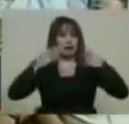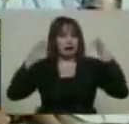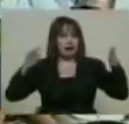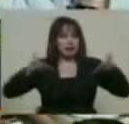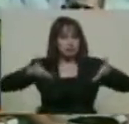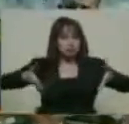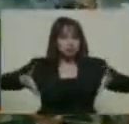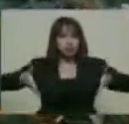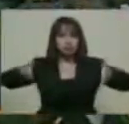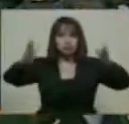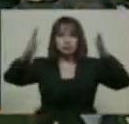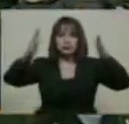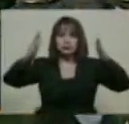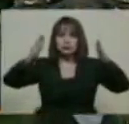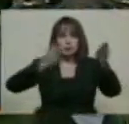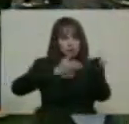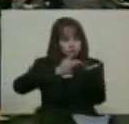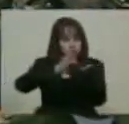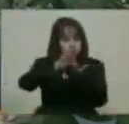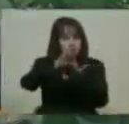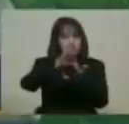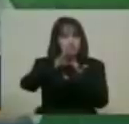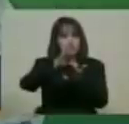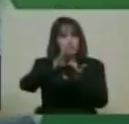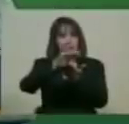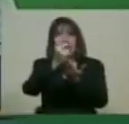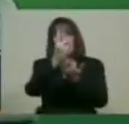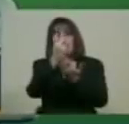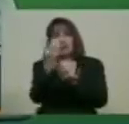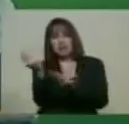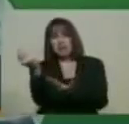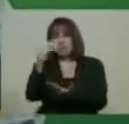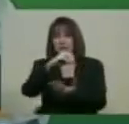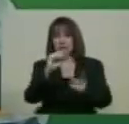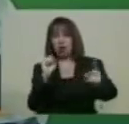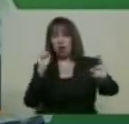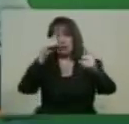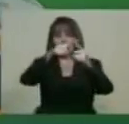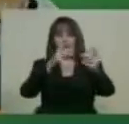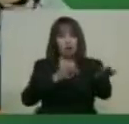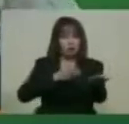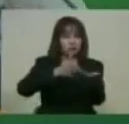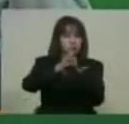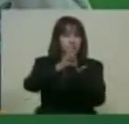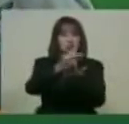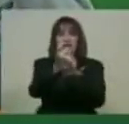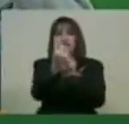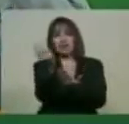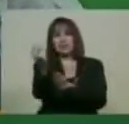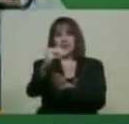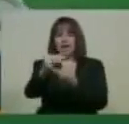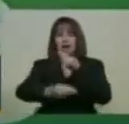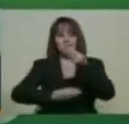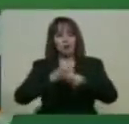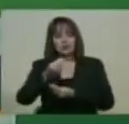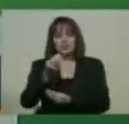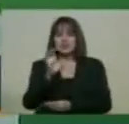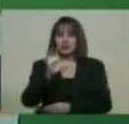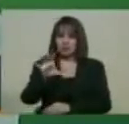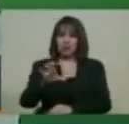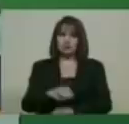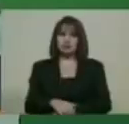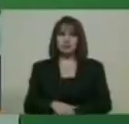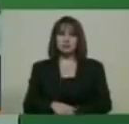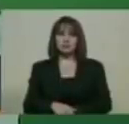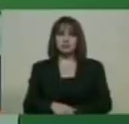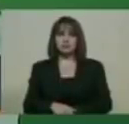hemos recorrido, es mucho más grande el reto del camino que está por hacerse en el país.